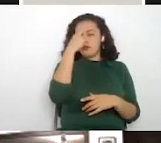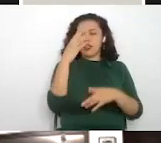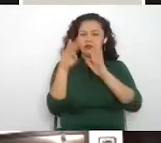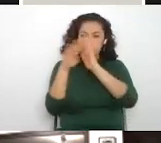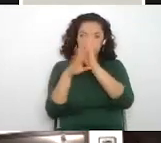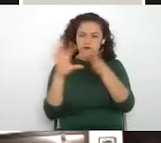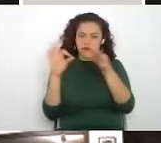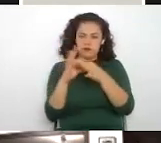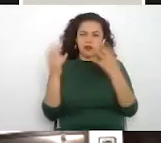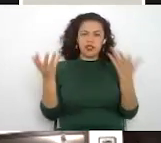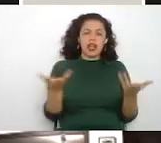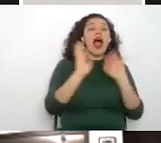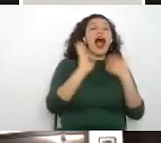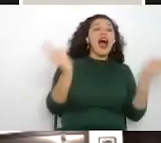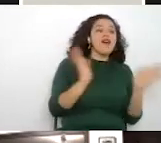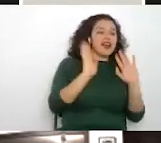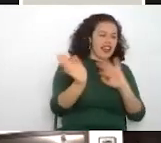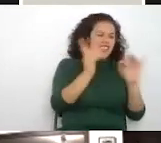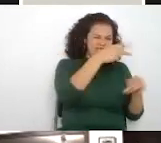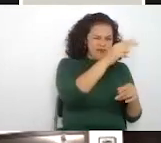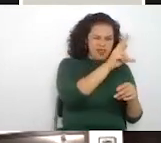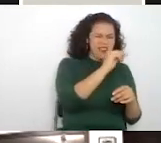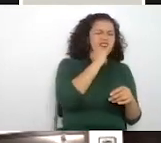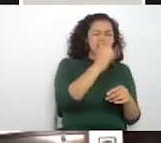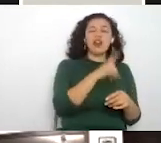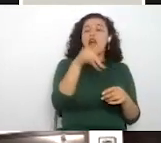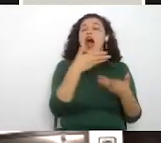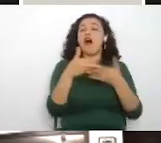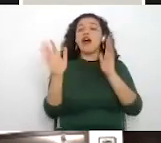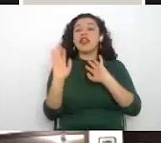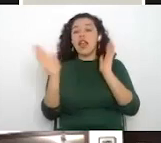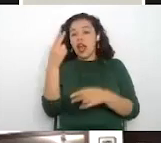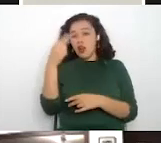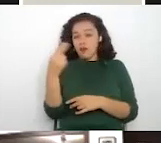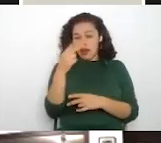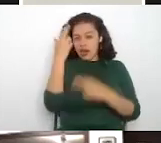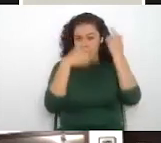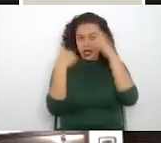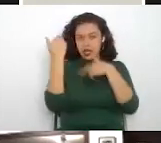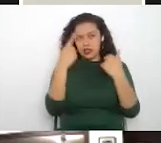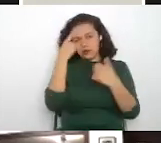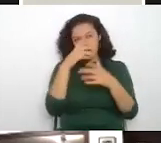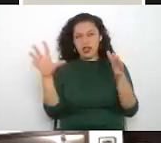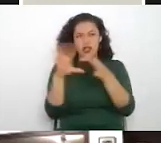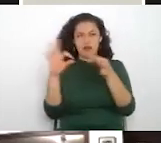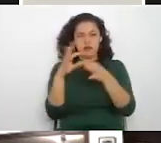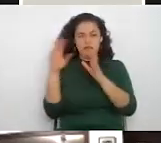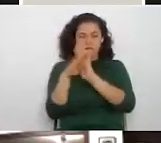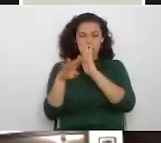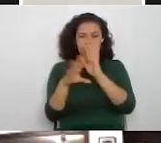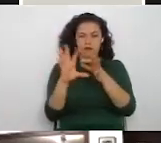al análisis del procedimiento, que una vez Ok, estoy